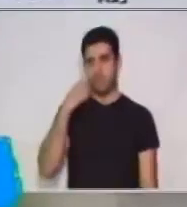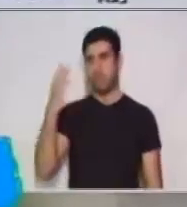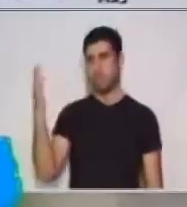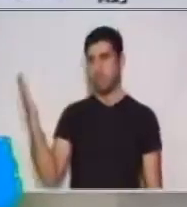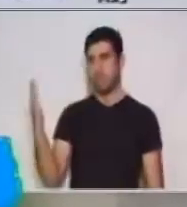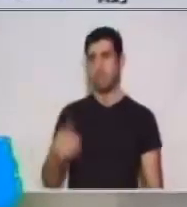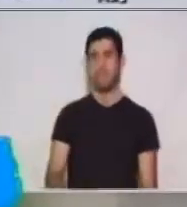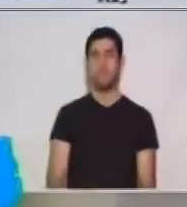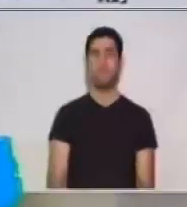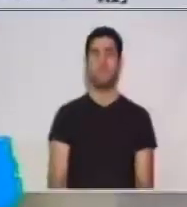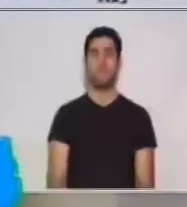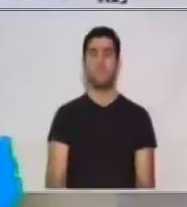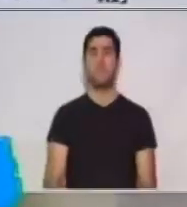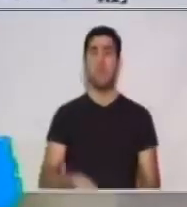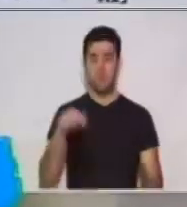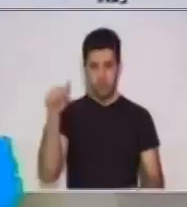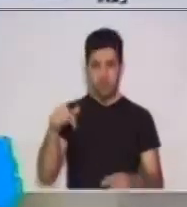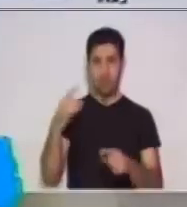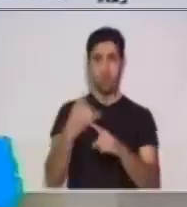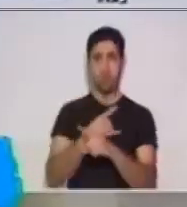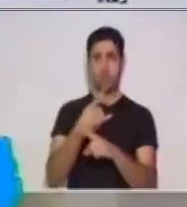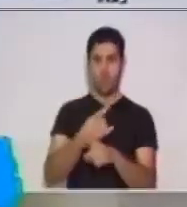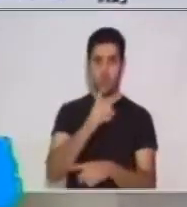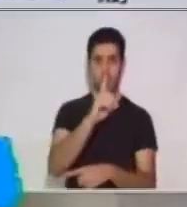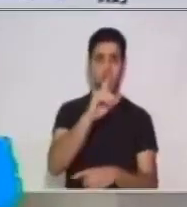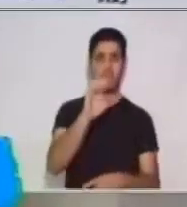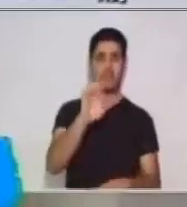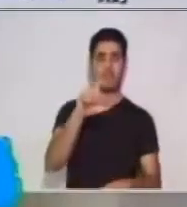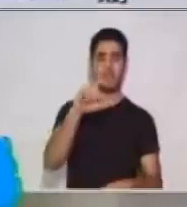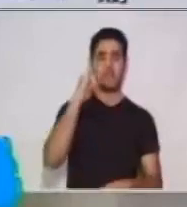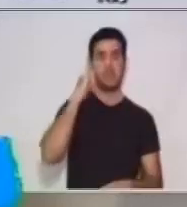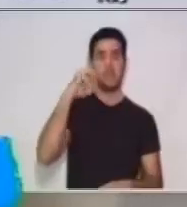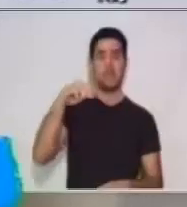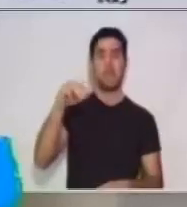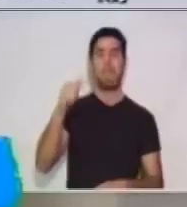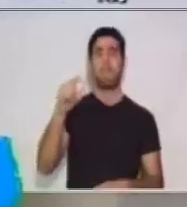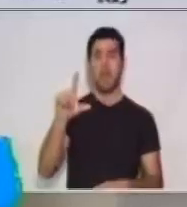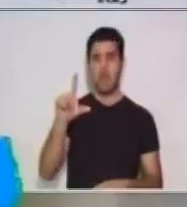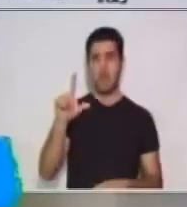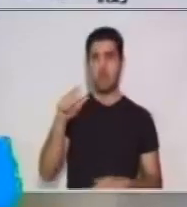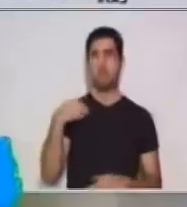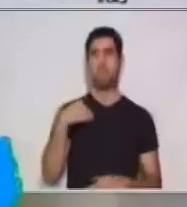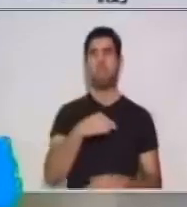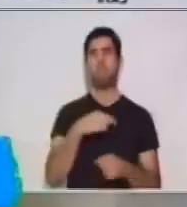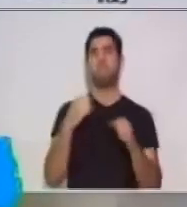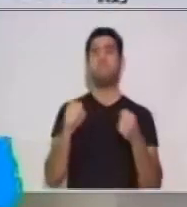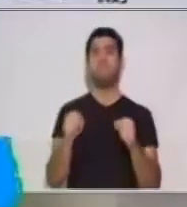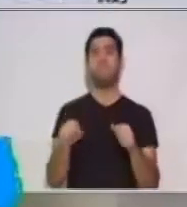Para utilizar los decimales, entonces lo que hacemos es decir